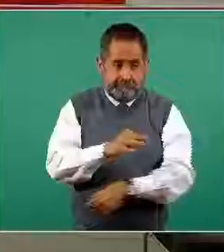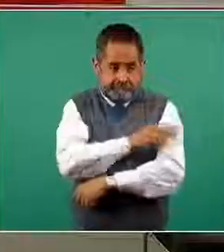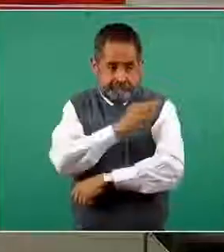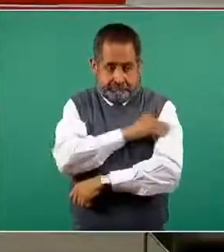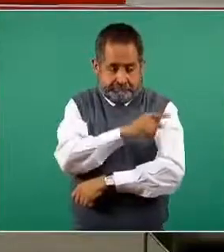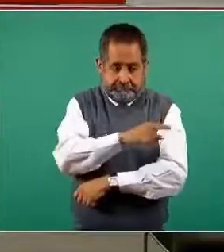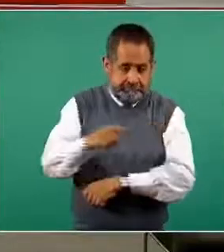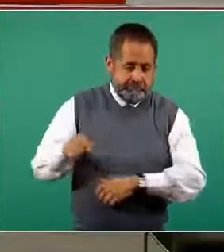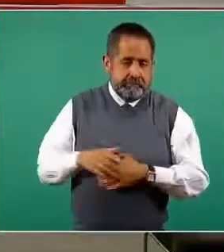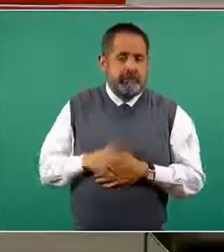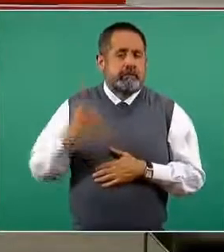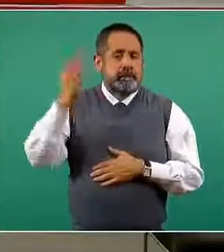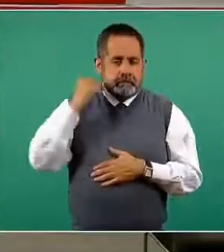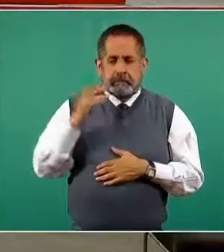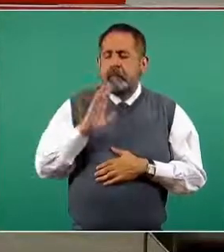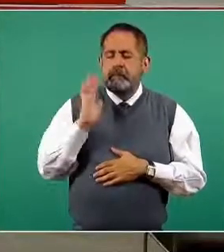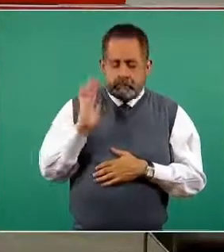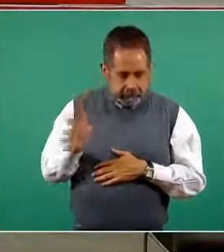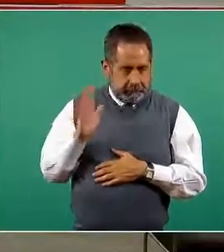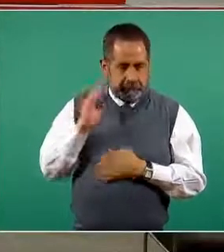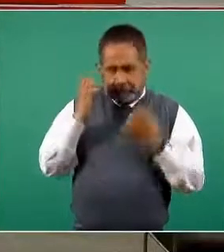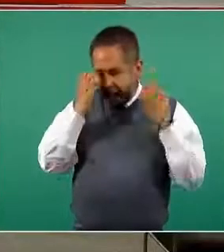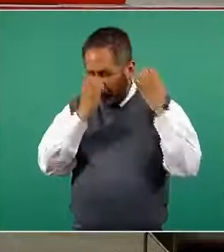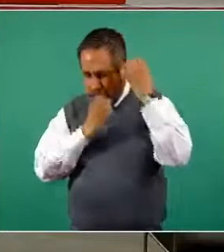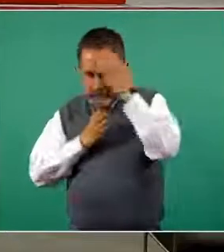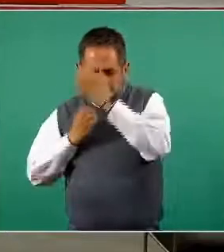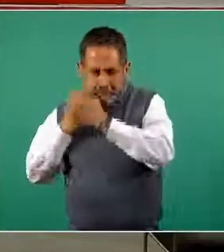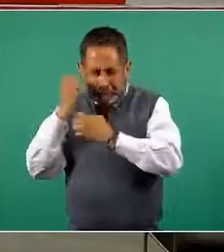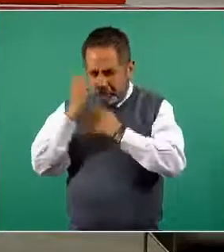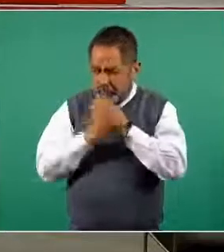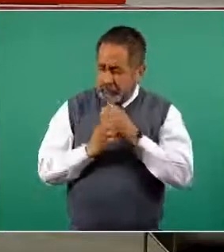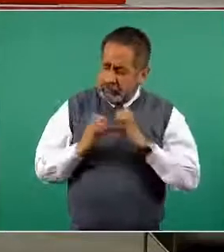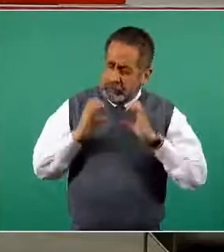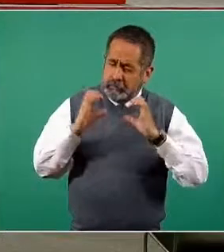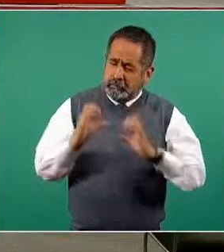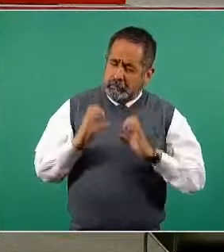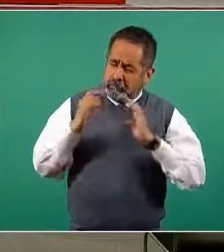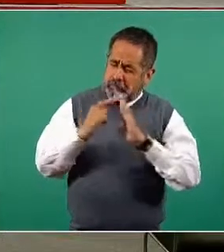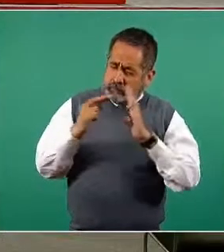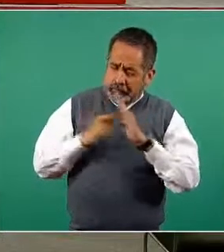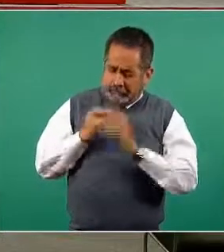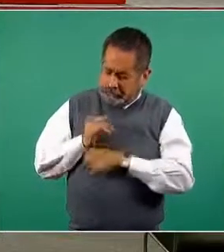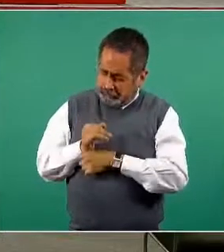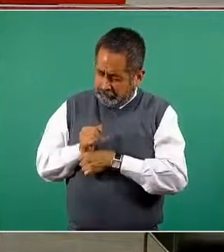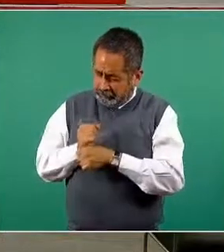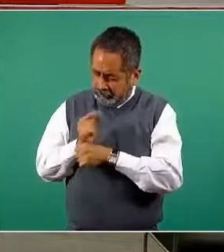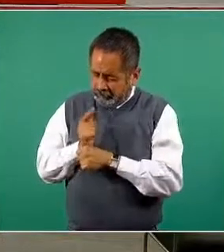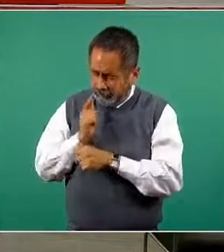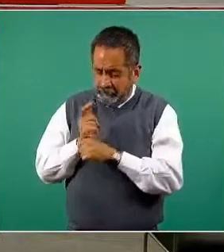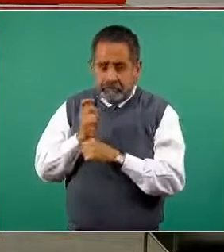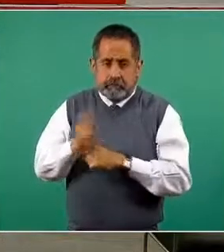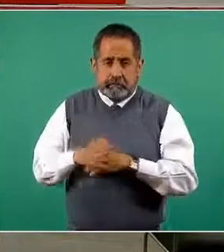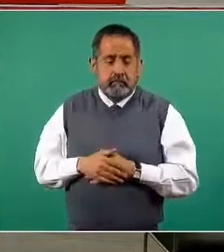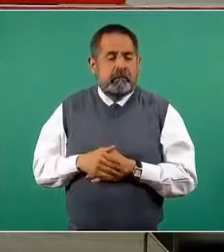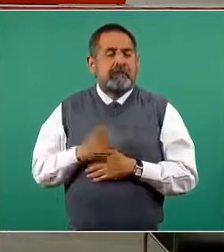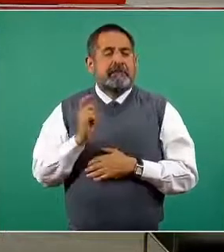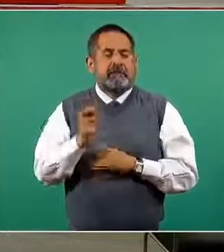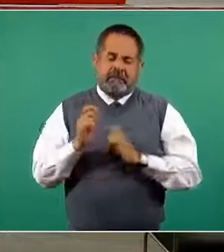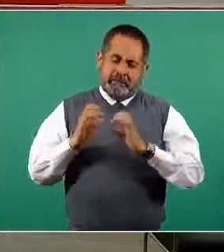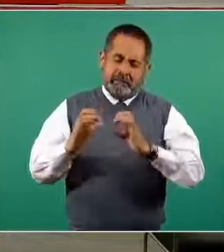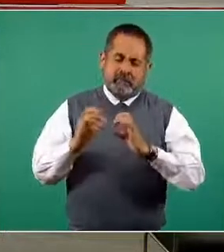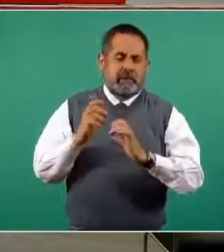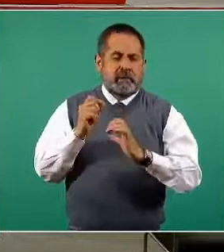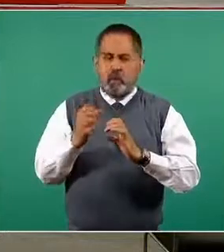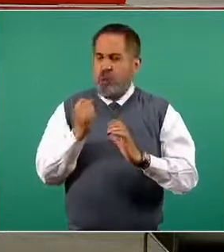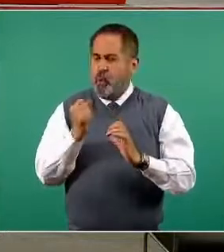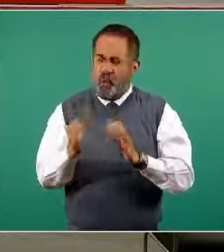uso, fueron evaluadas en un muy cuidado proceso de investigación clínica. Cuando digo muy cuidado, es